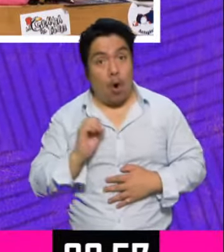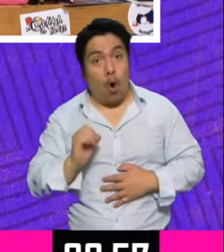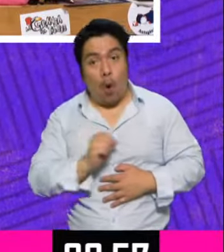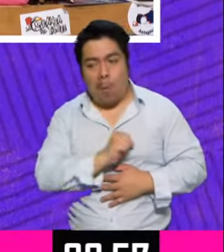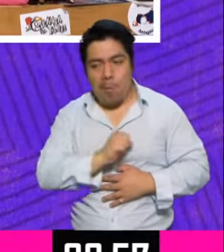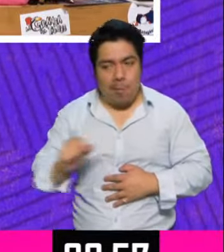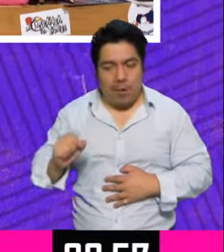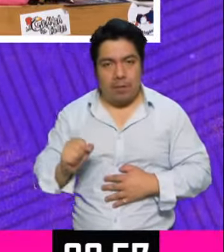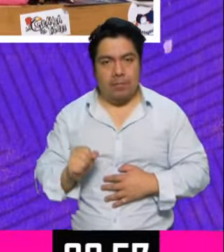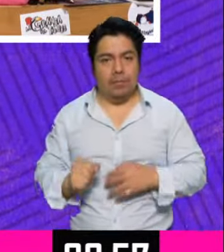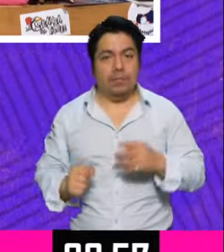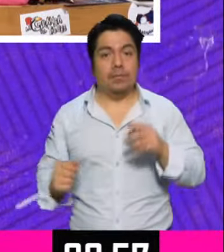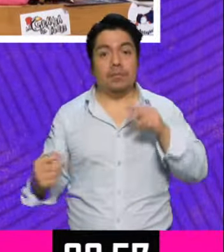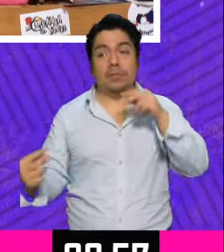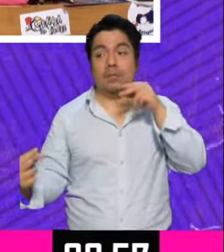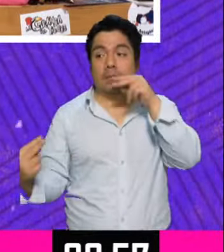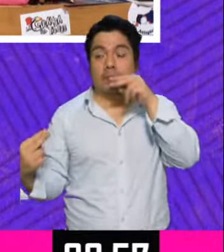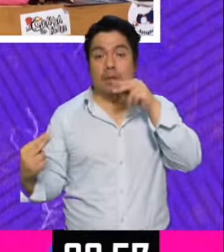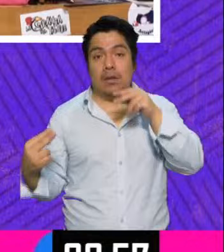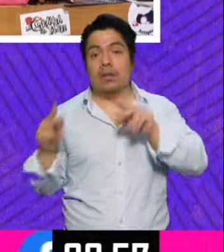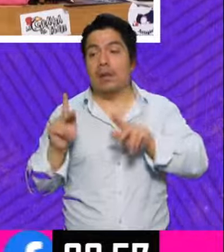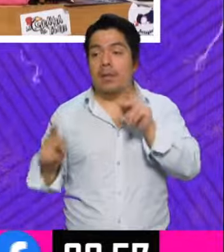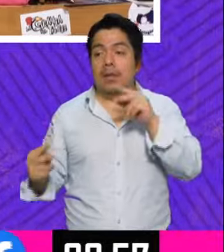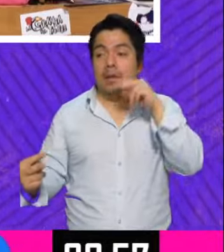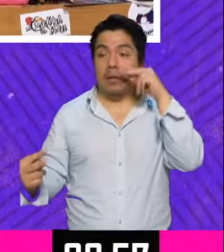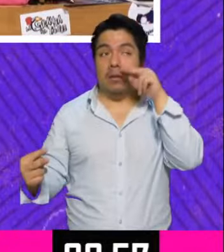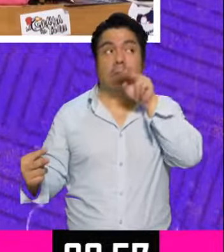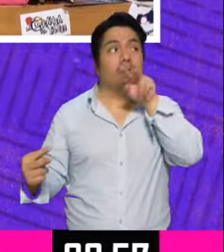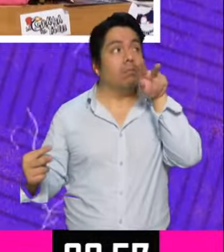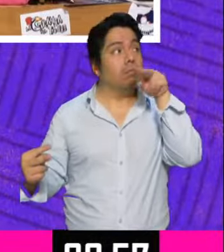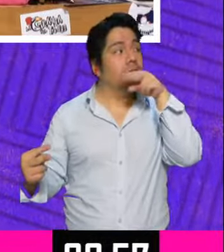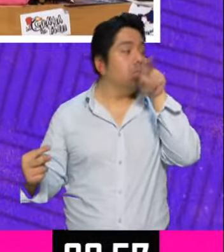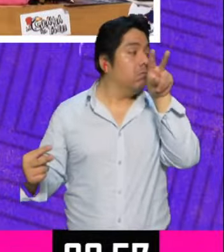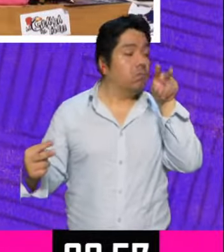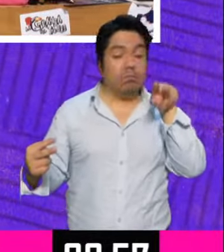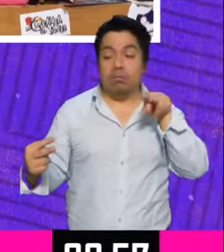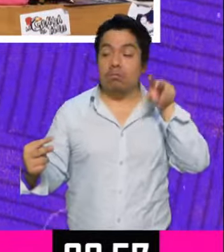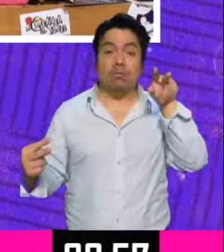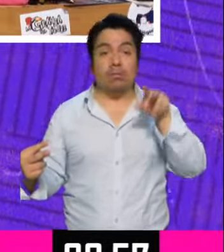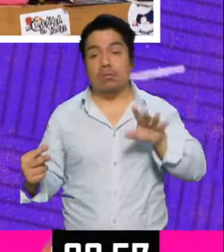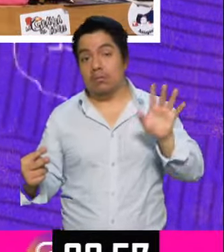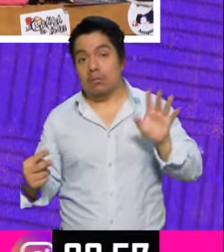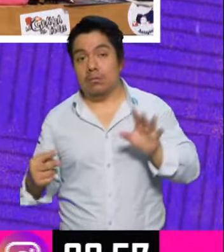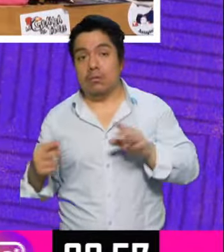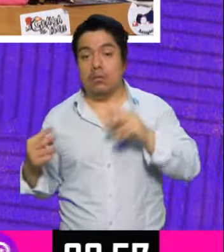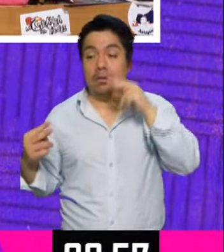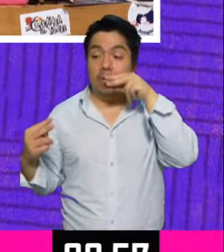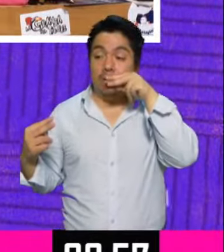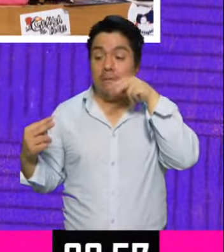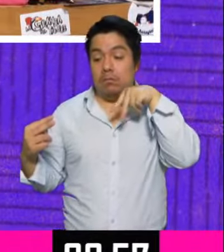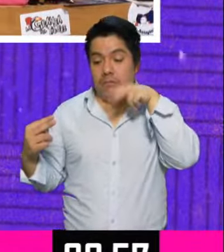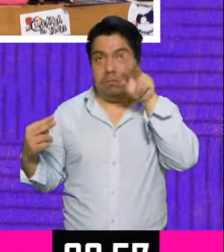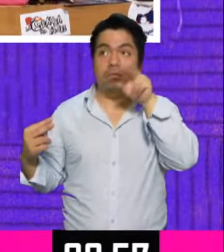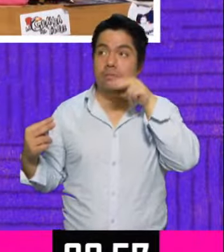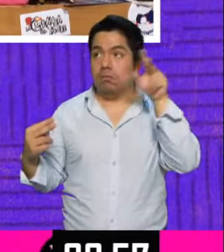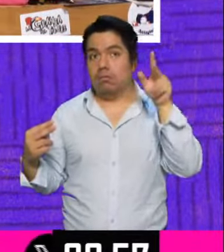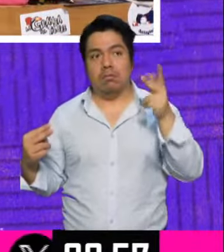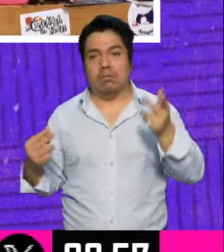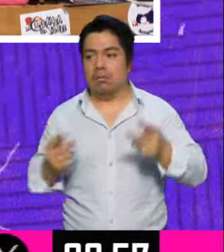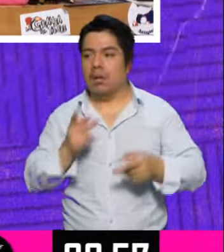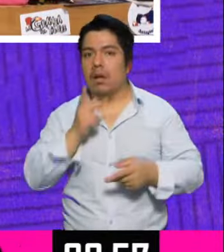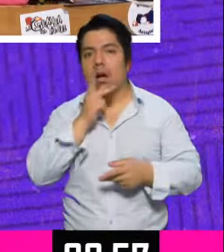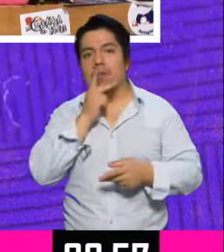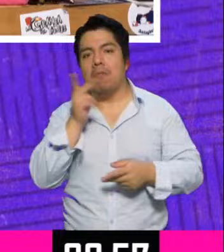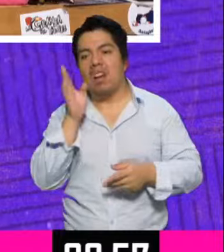no los miramos cuando les hablamos Eh hay hay miradas chuecas hay palabras chuecas